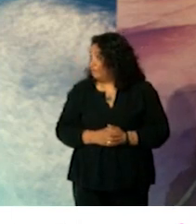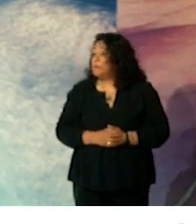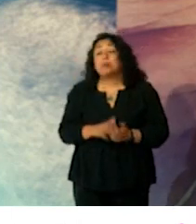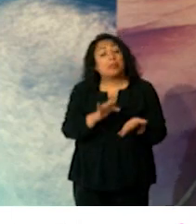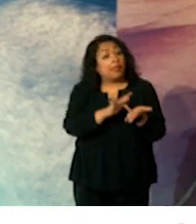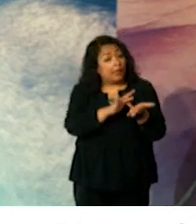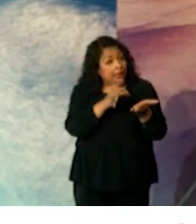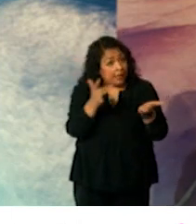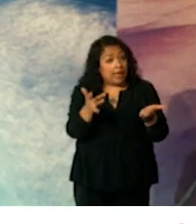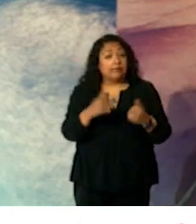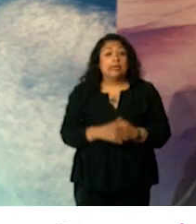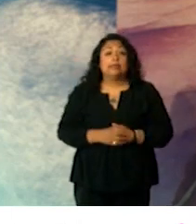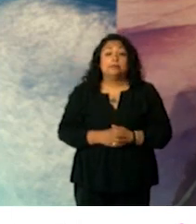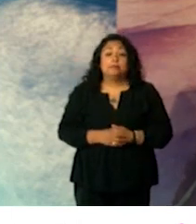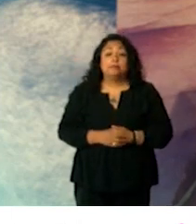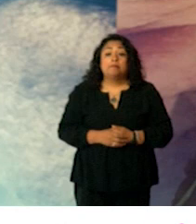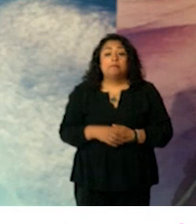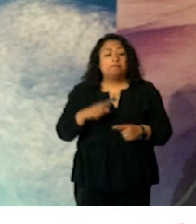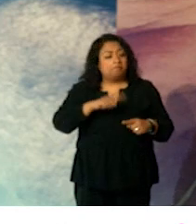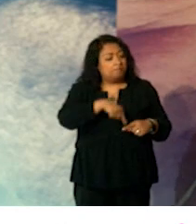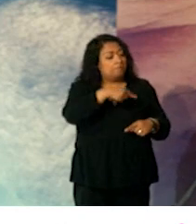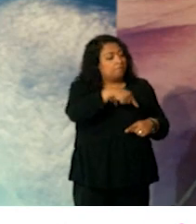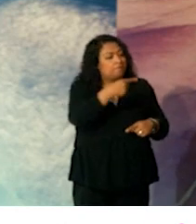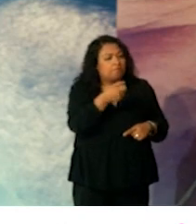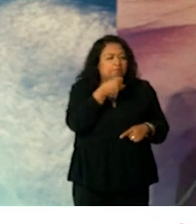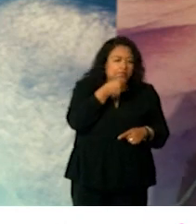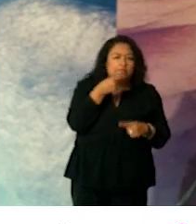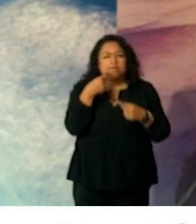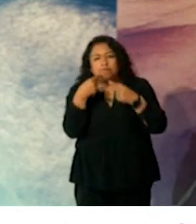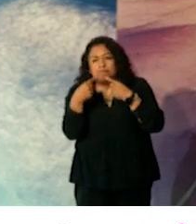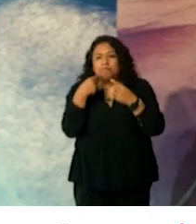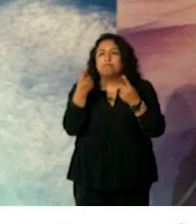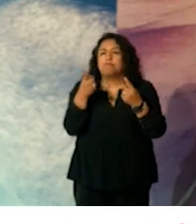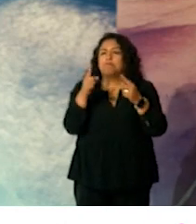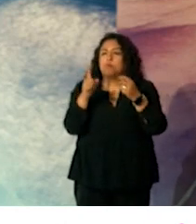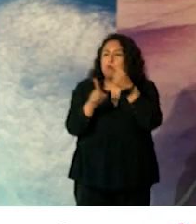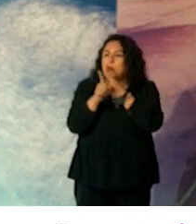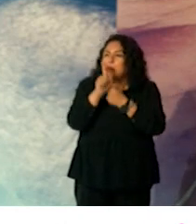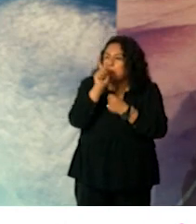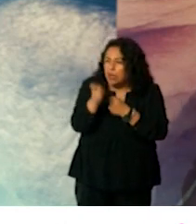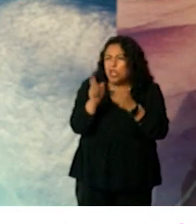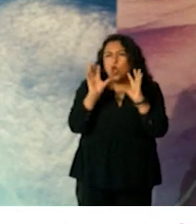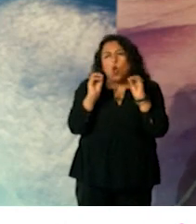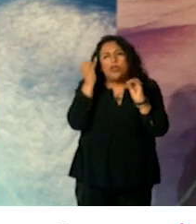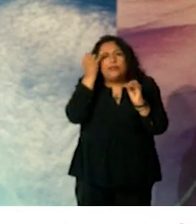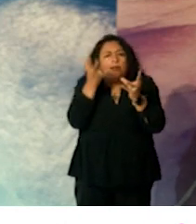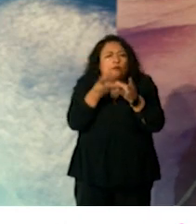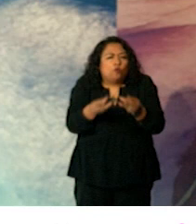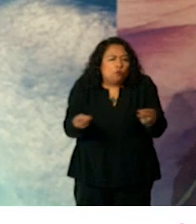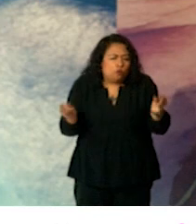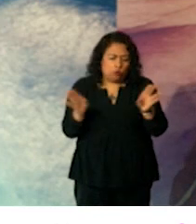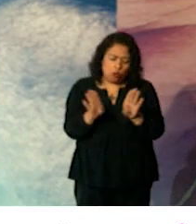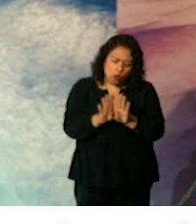Muchísimas gracias. Hemos estado conversando un poquito sobre lo que es el problema, también algunas soluciones, hablando de